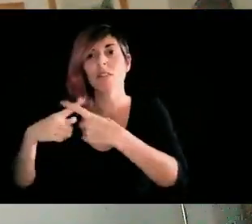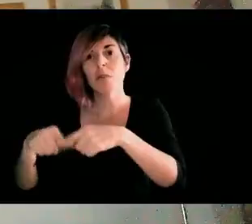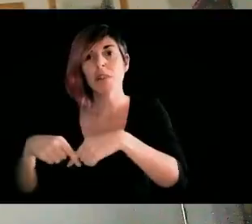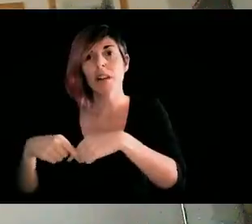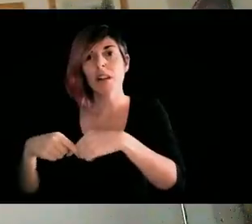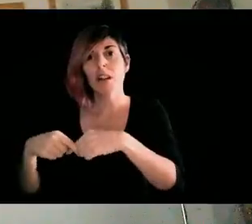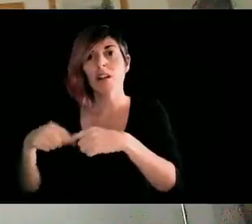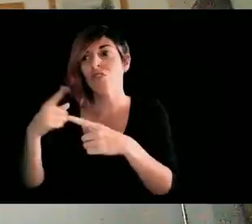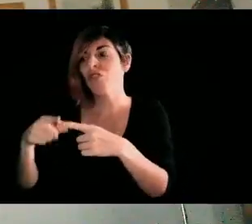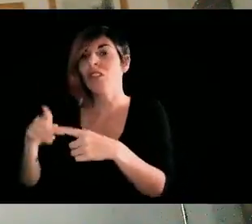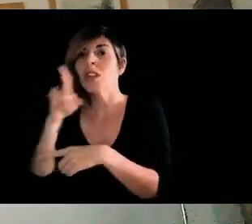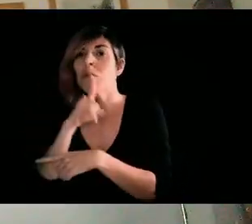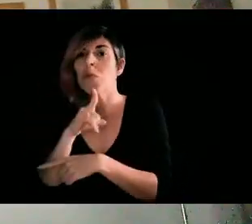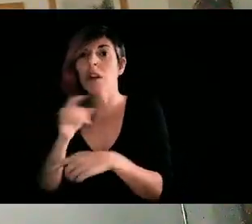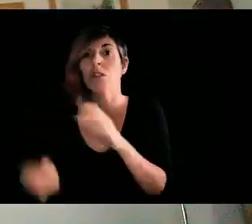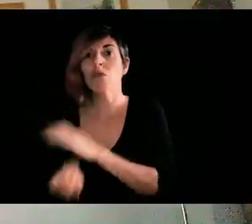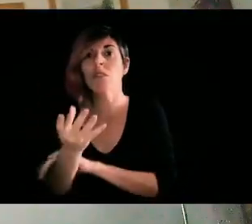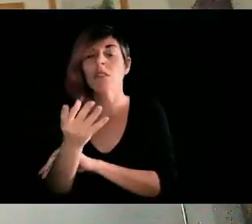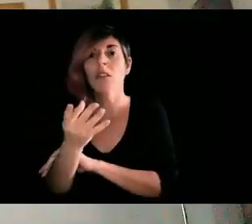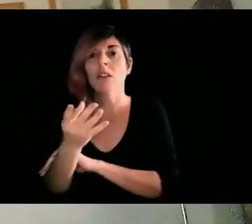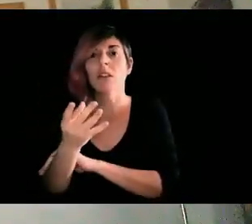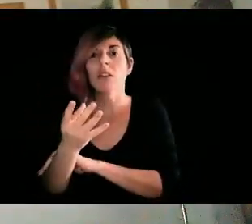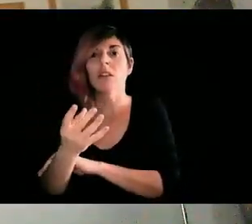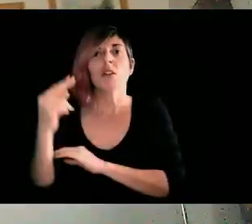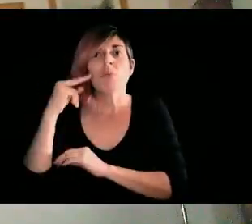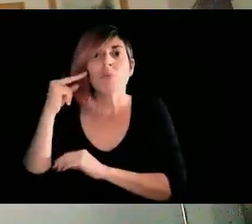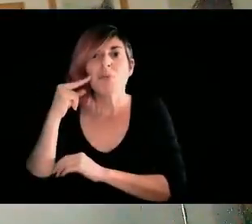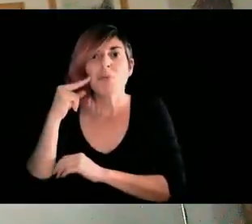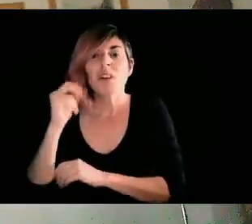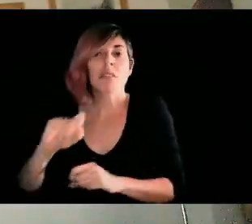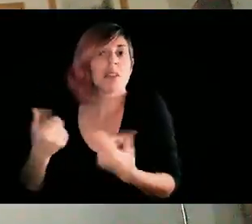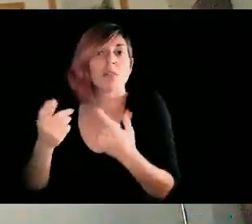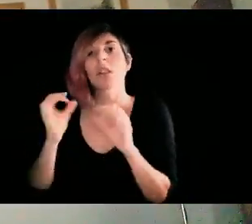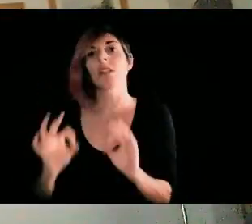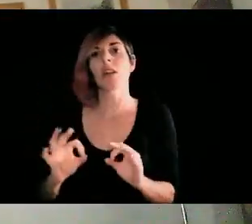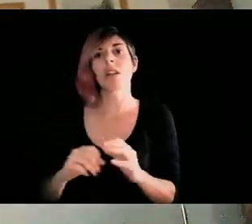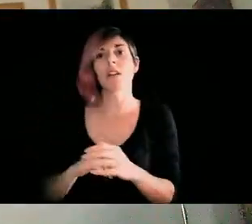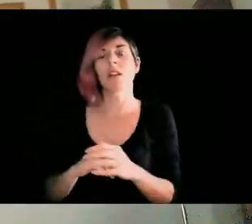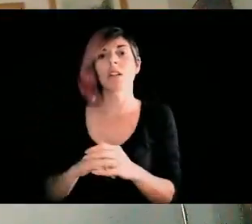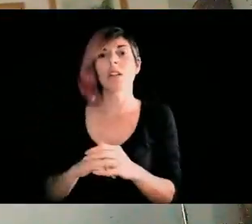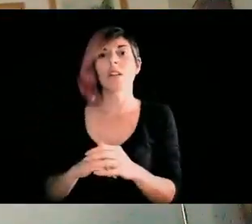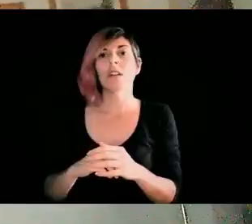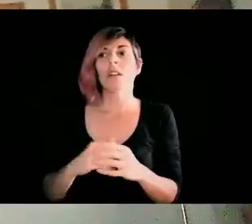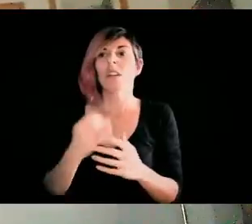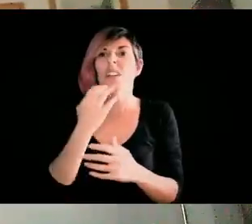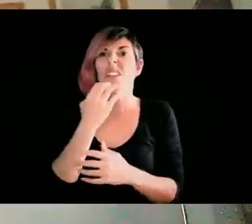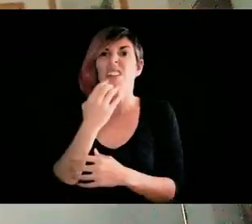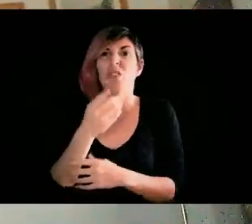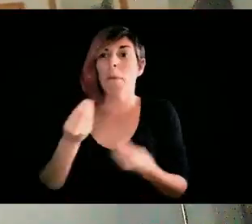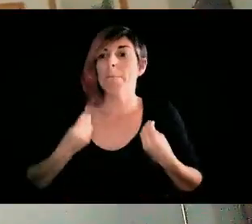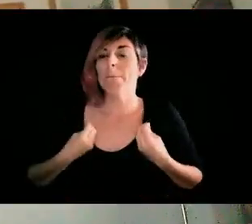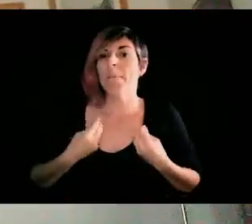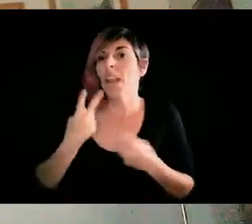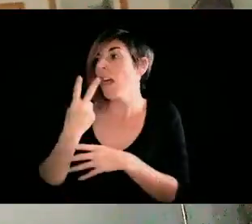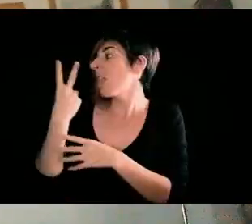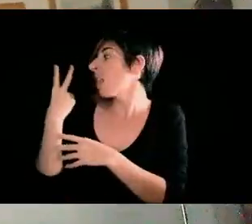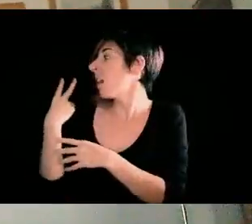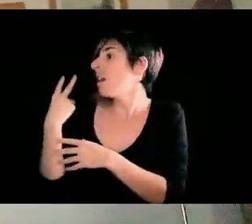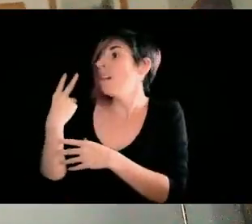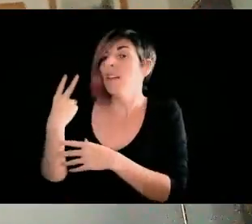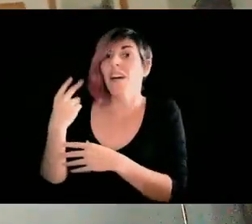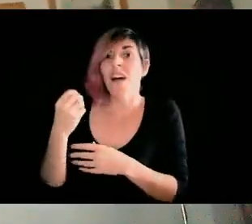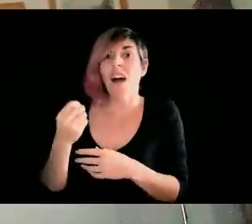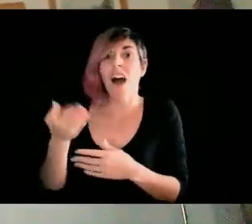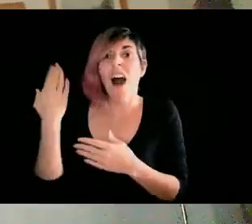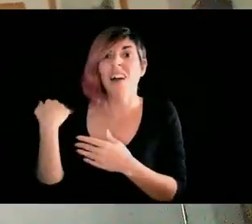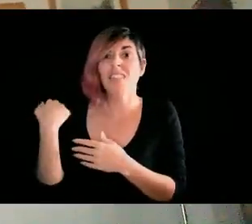pueda ocurrir a un familiar algo. Es natural sentir incertidumbre cuando anhelas la vida que